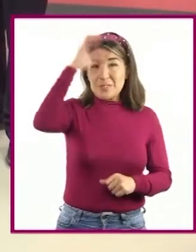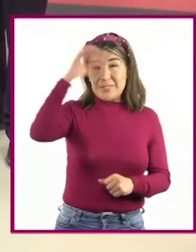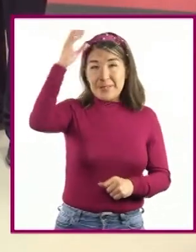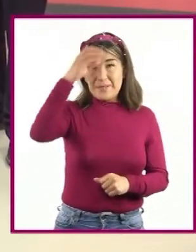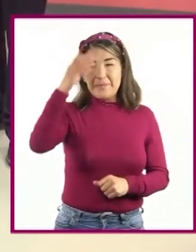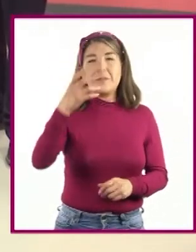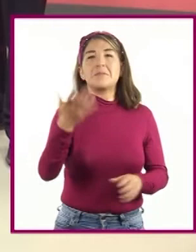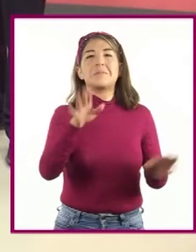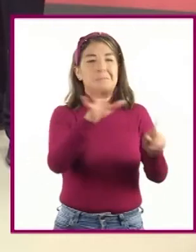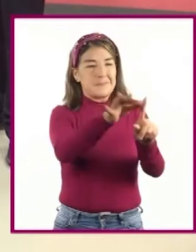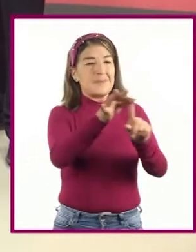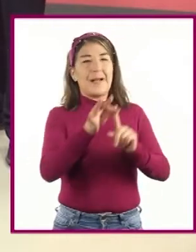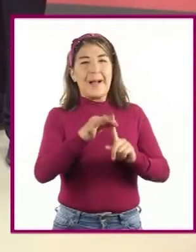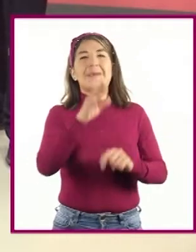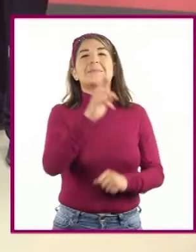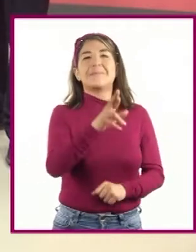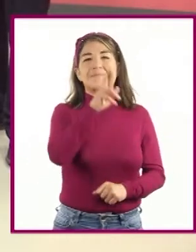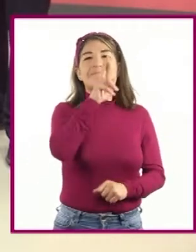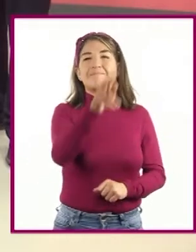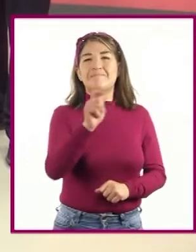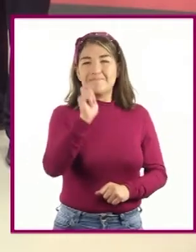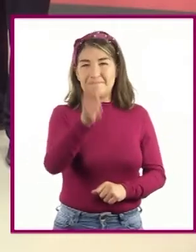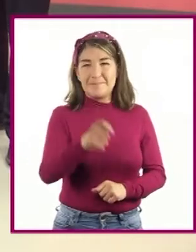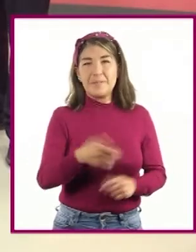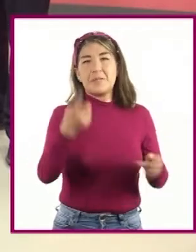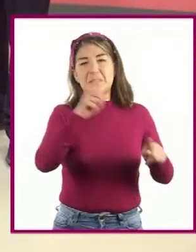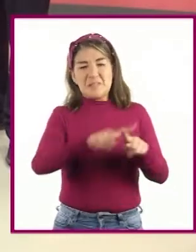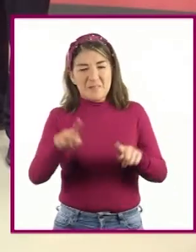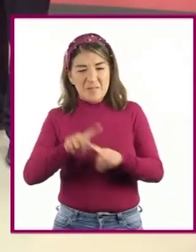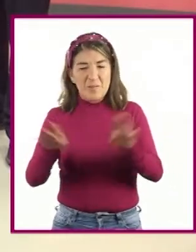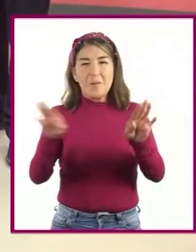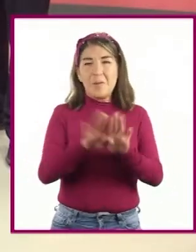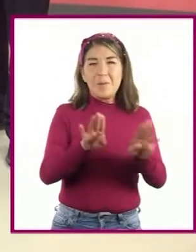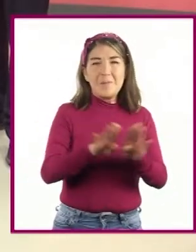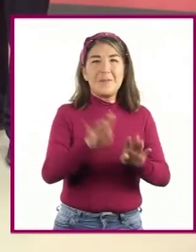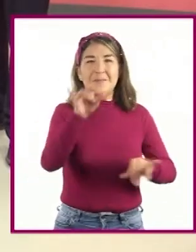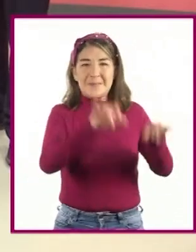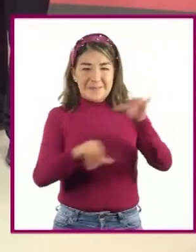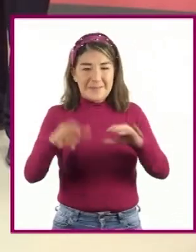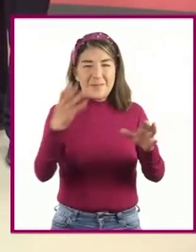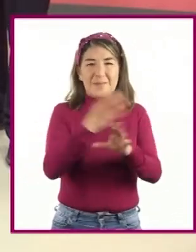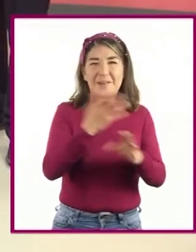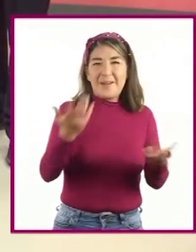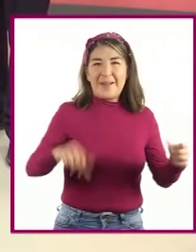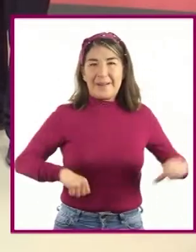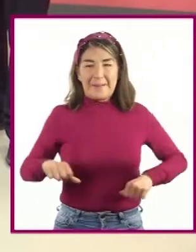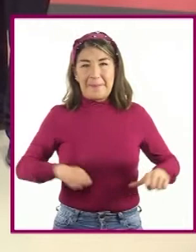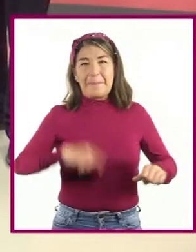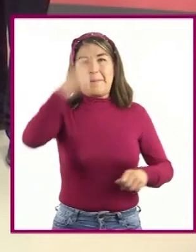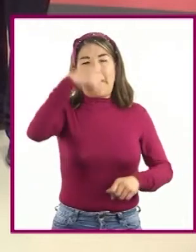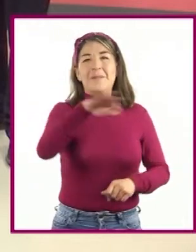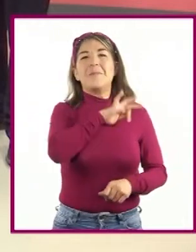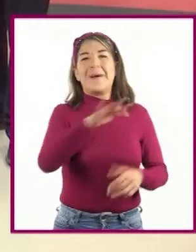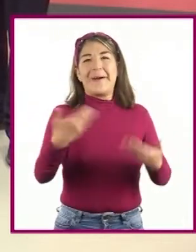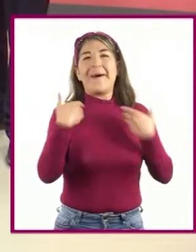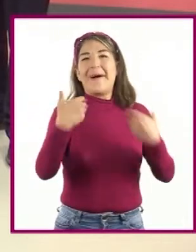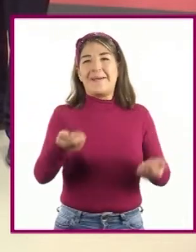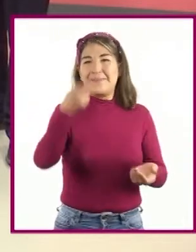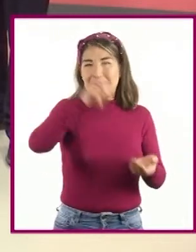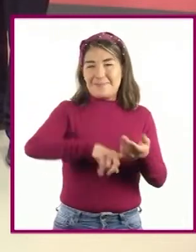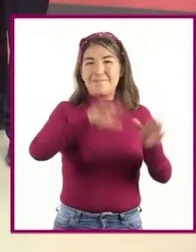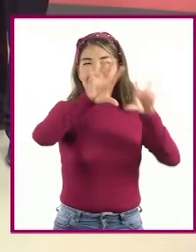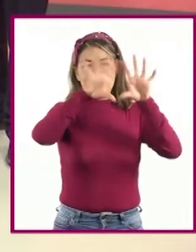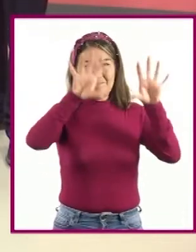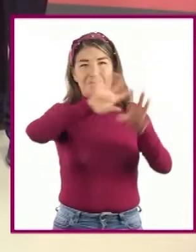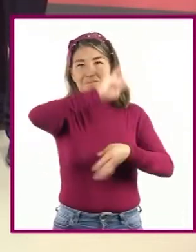obtendremos mediante ellos respuestas a hechos o sucesos que nos permitan comprender el mundo y nuestro entorno.